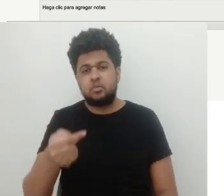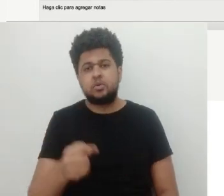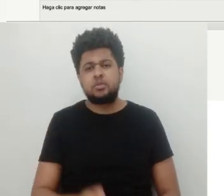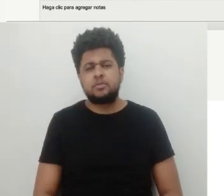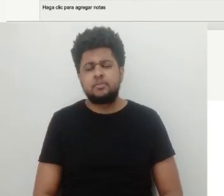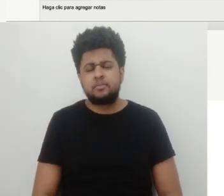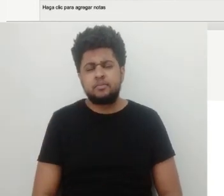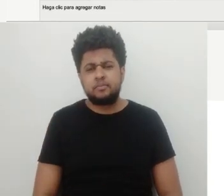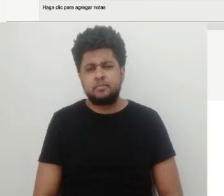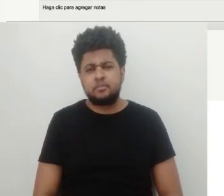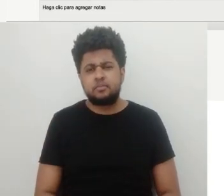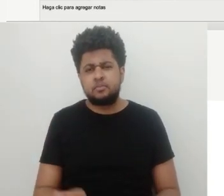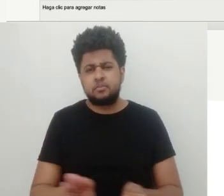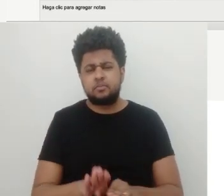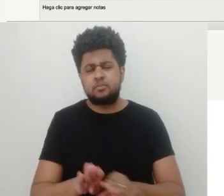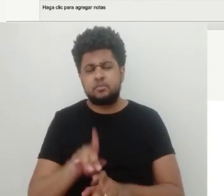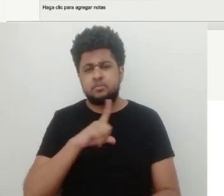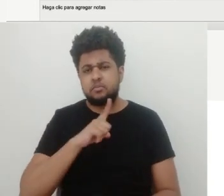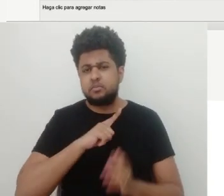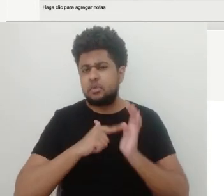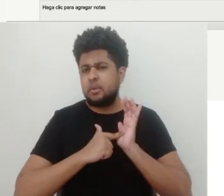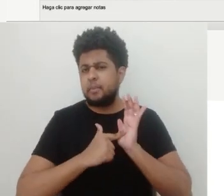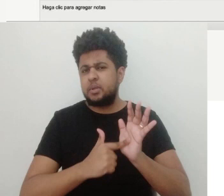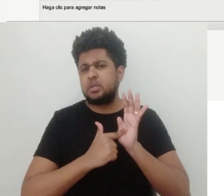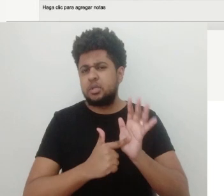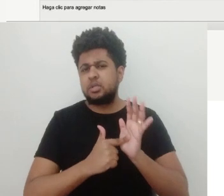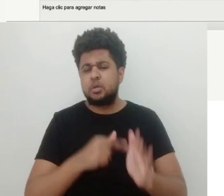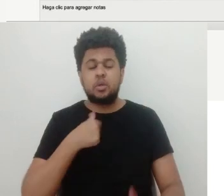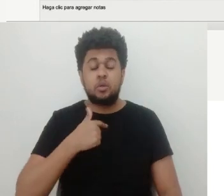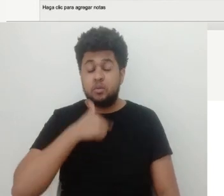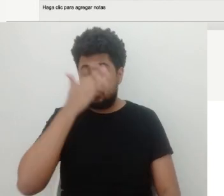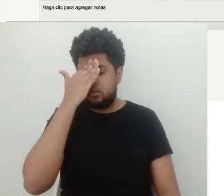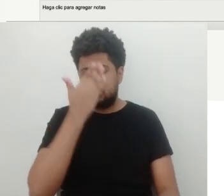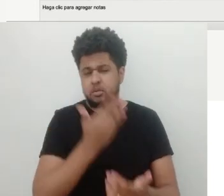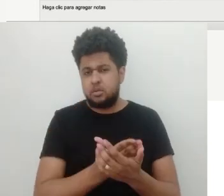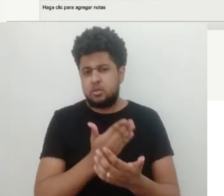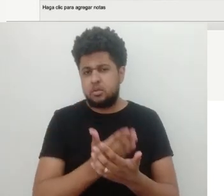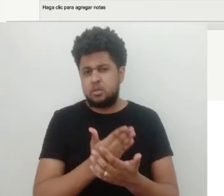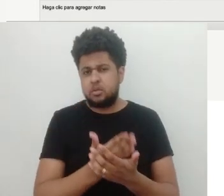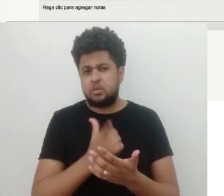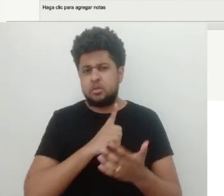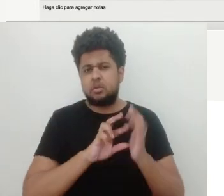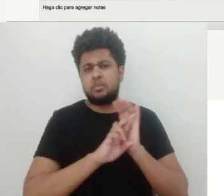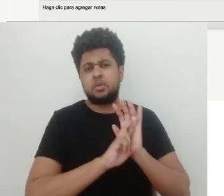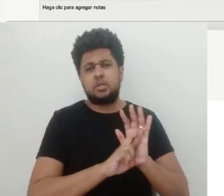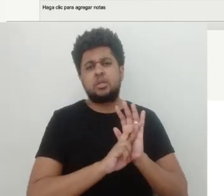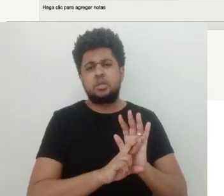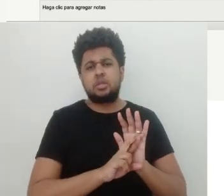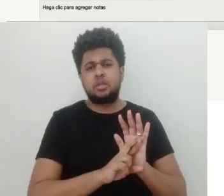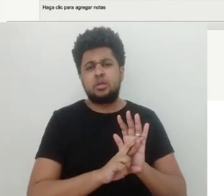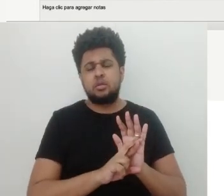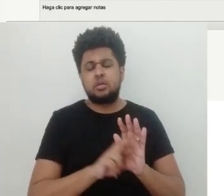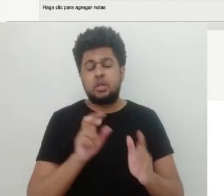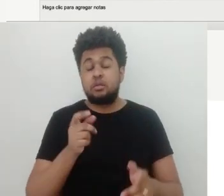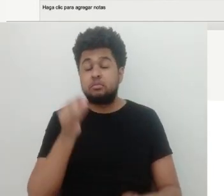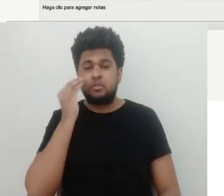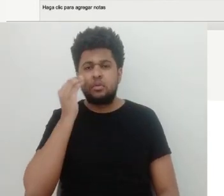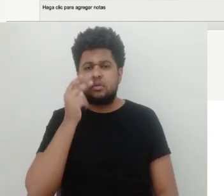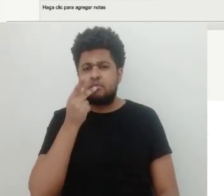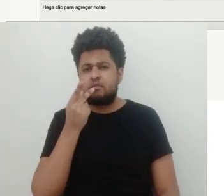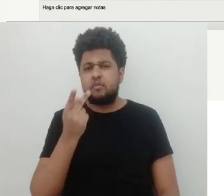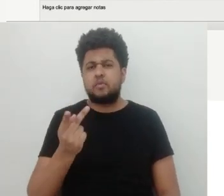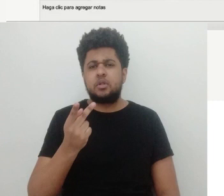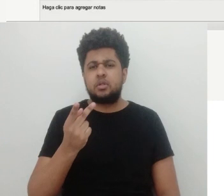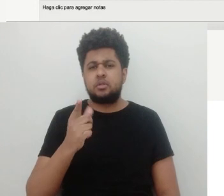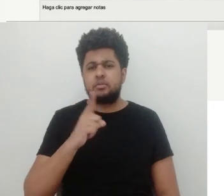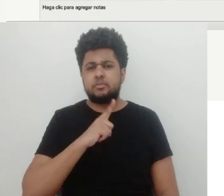IELA y también mi experiencia con la interdisciplinaridad. Entonces, aquí vamos a ver si yo logro entender bien